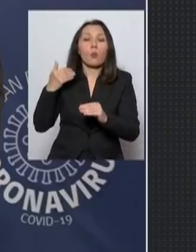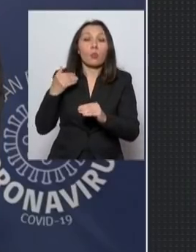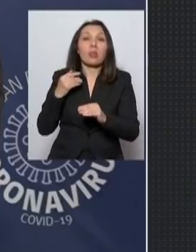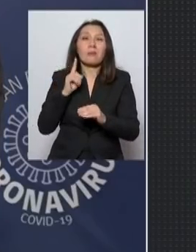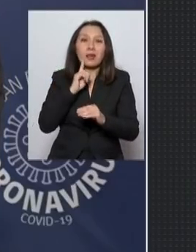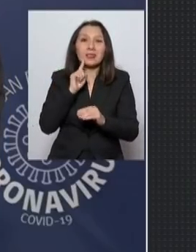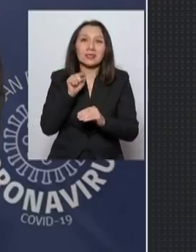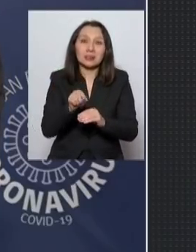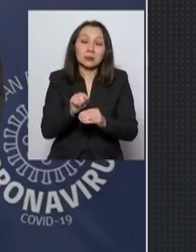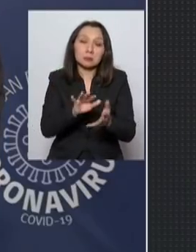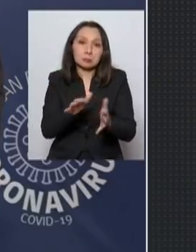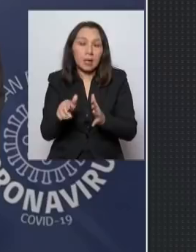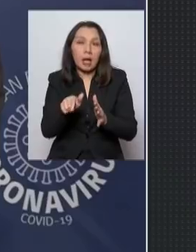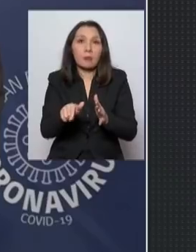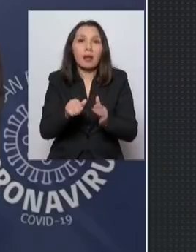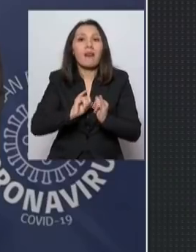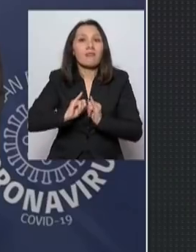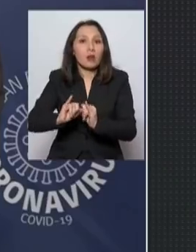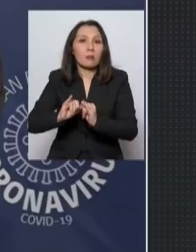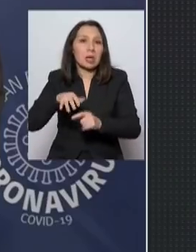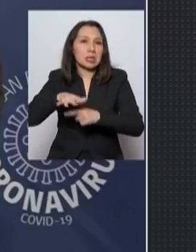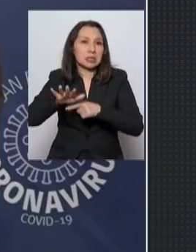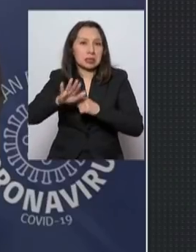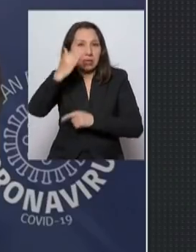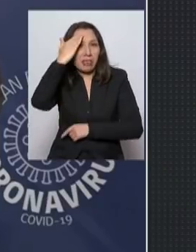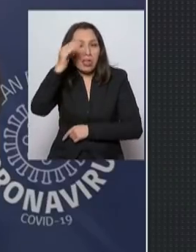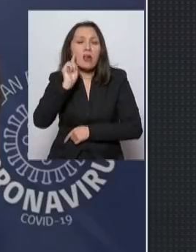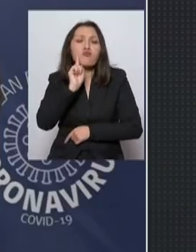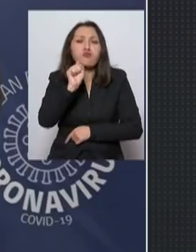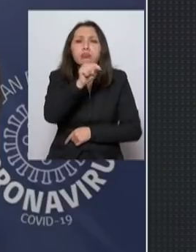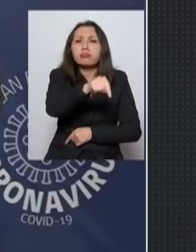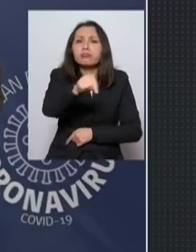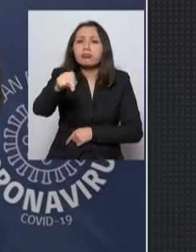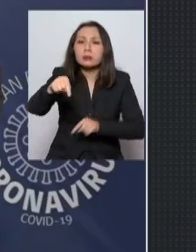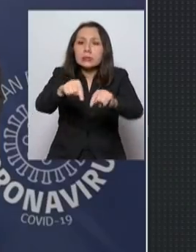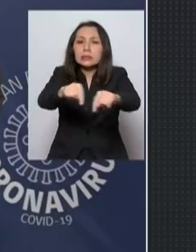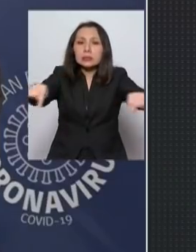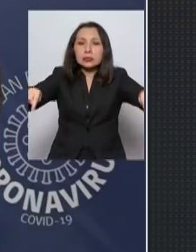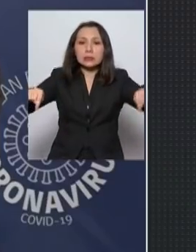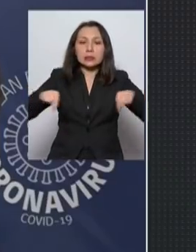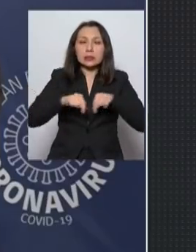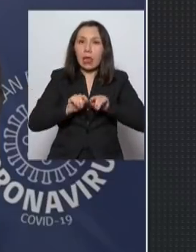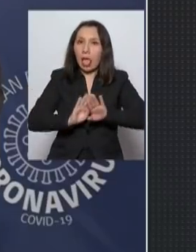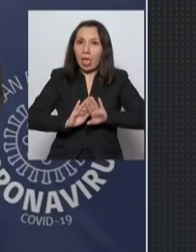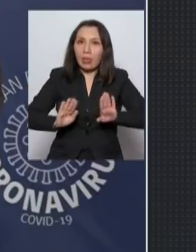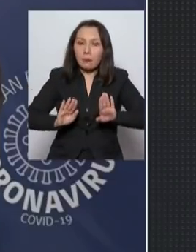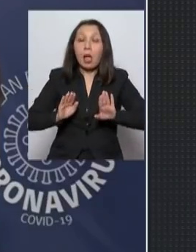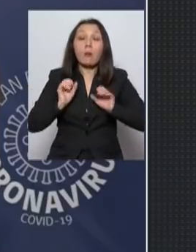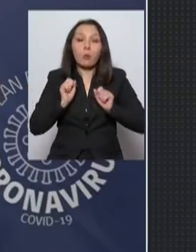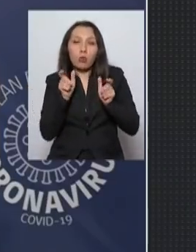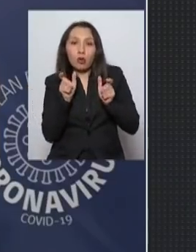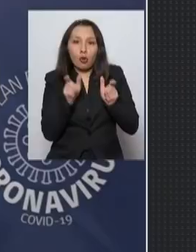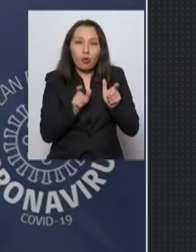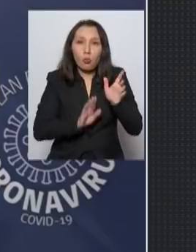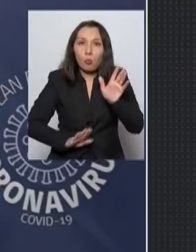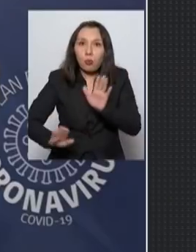están positivos al menos en los últimos 15 días, para que efectivamente pueda haber acciones, porque